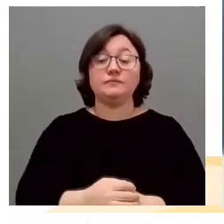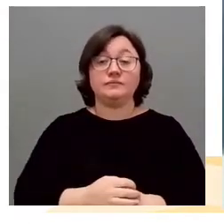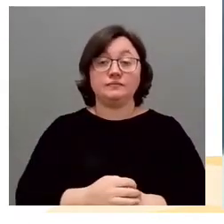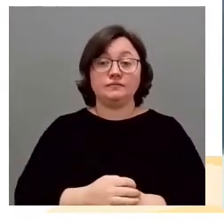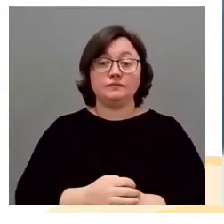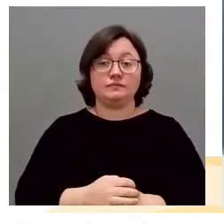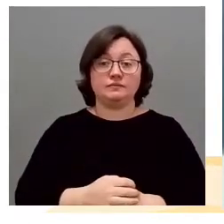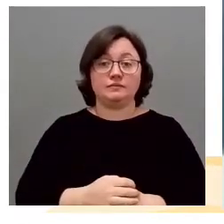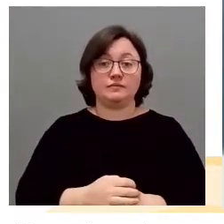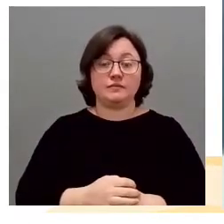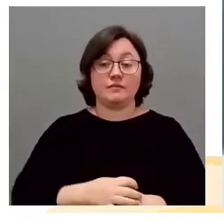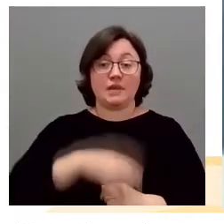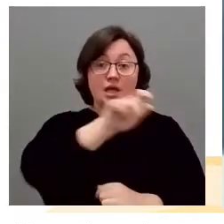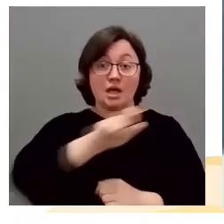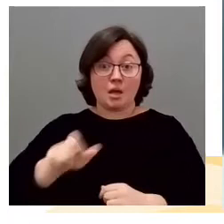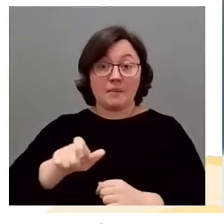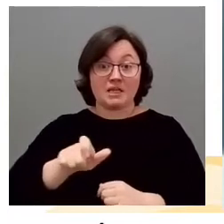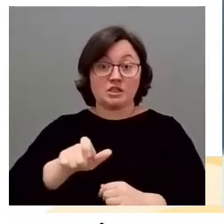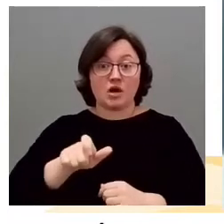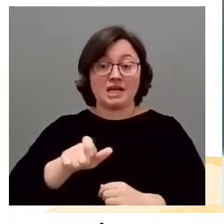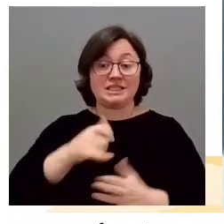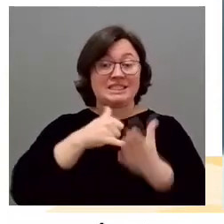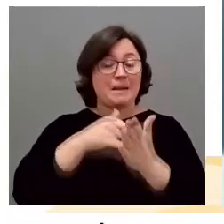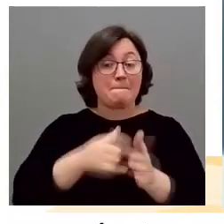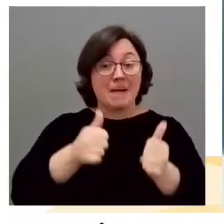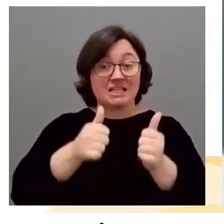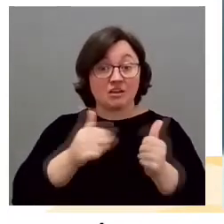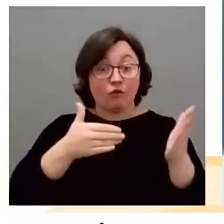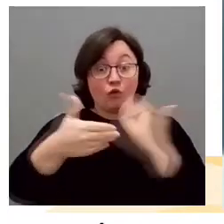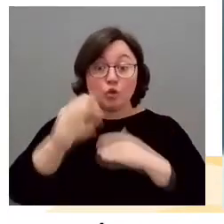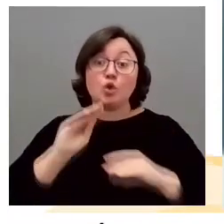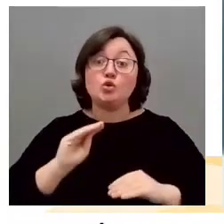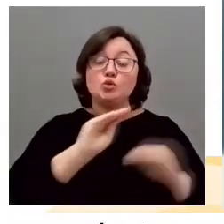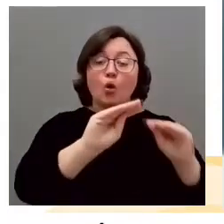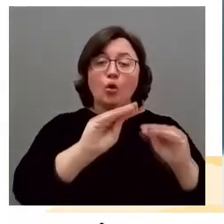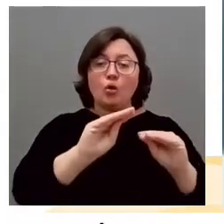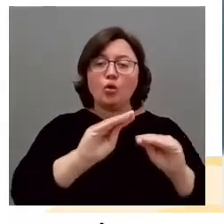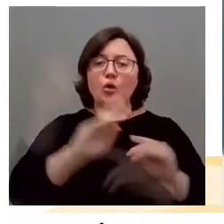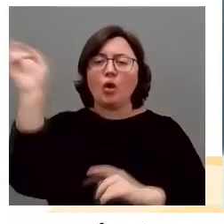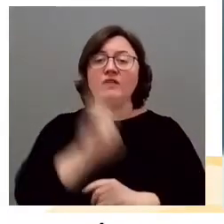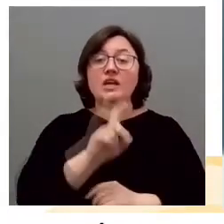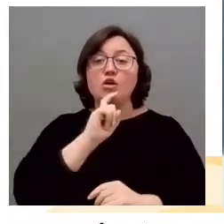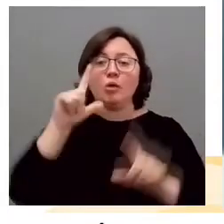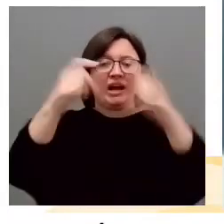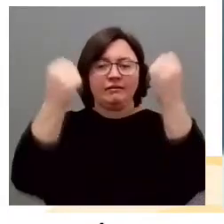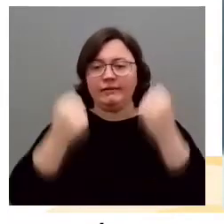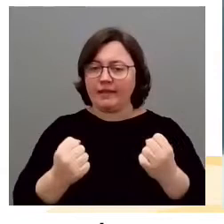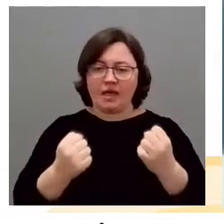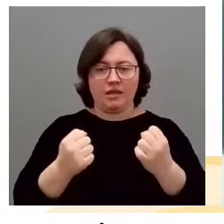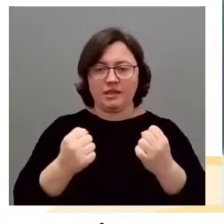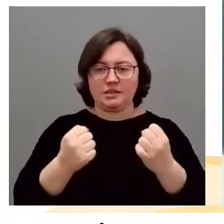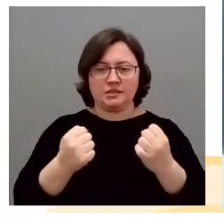El futuro de las personas más vulnerables depende de las entidades que